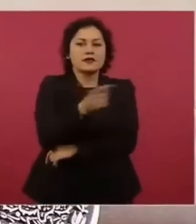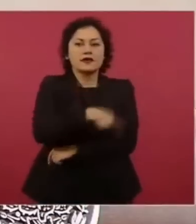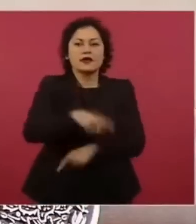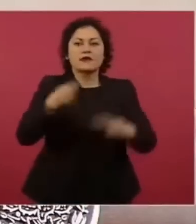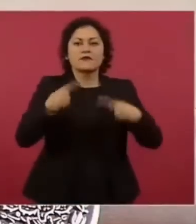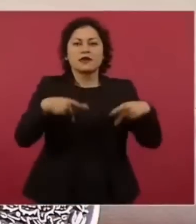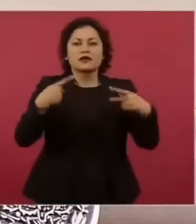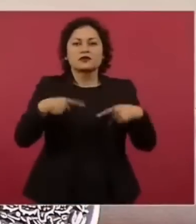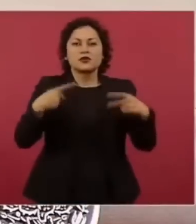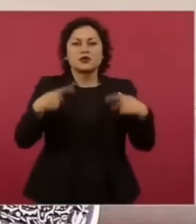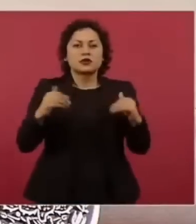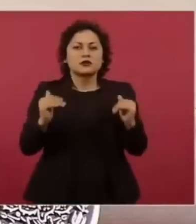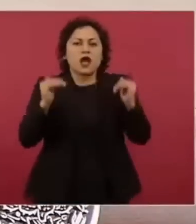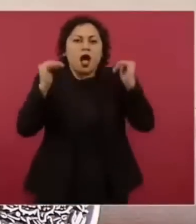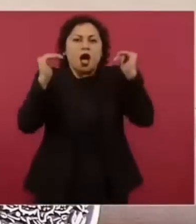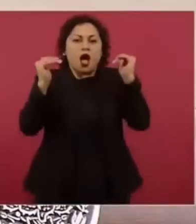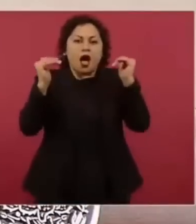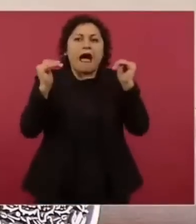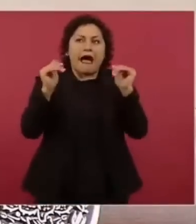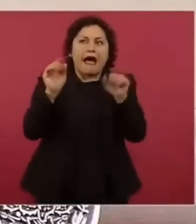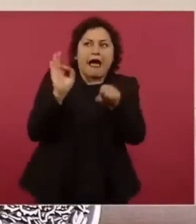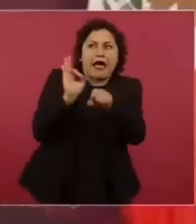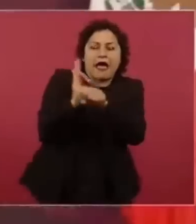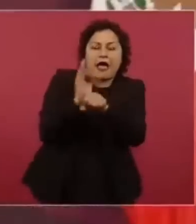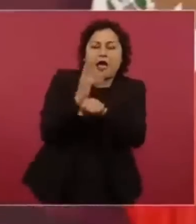volteaba a ver cuando habían elecciones